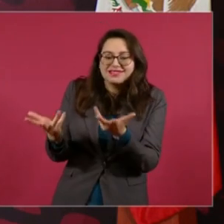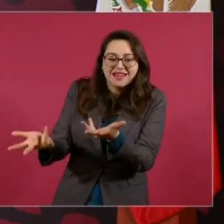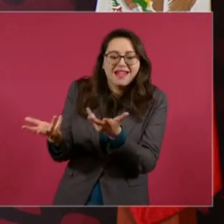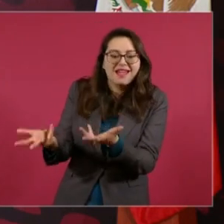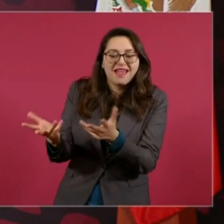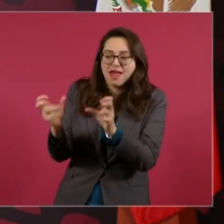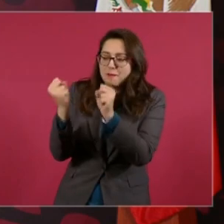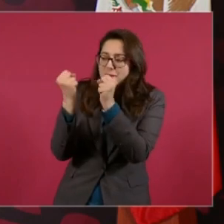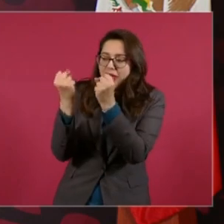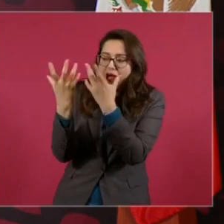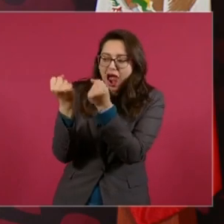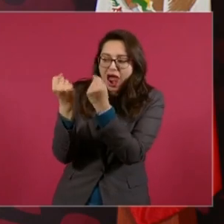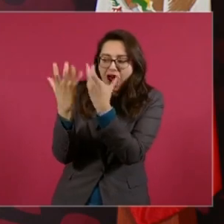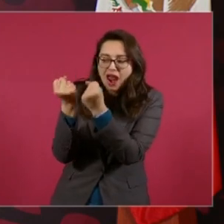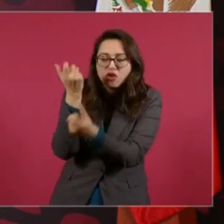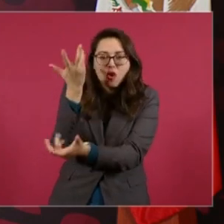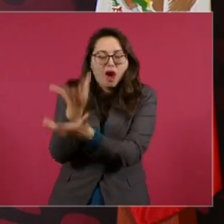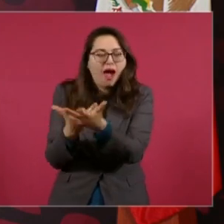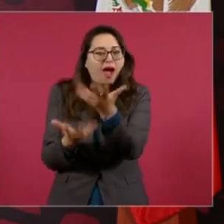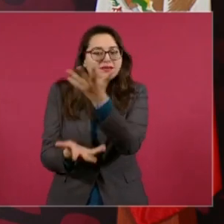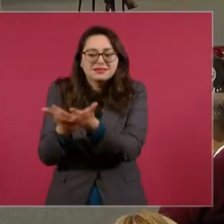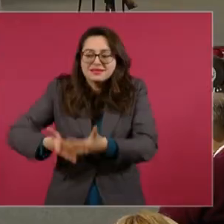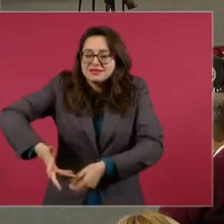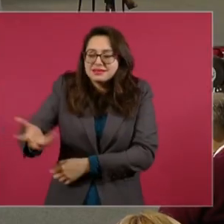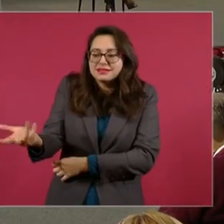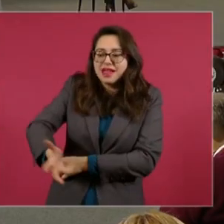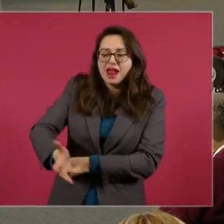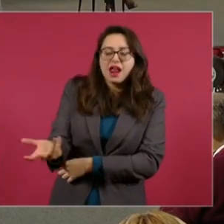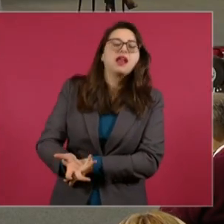La población de Estados Unidos, la población de Canadá,